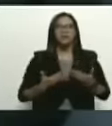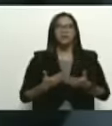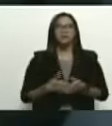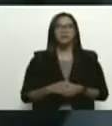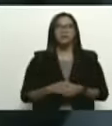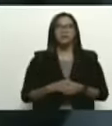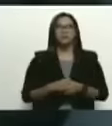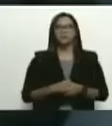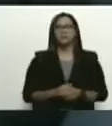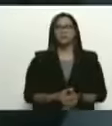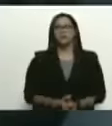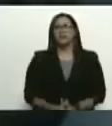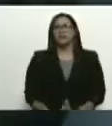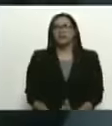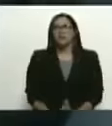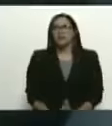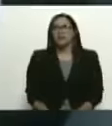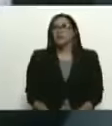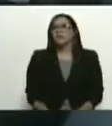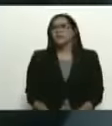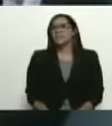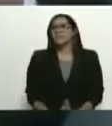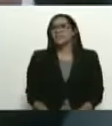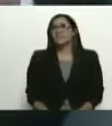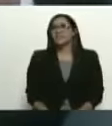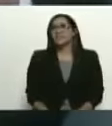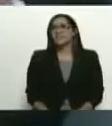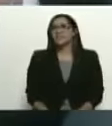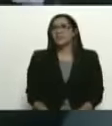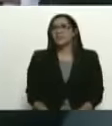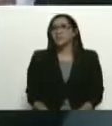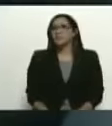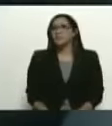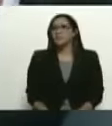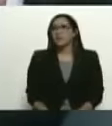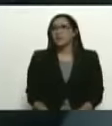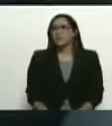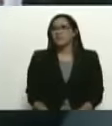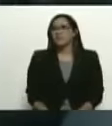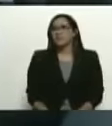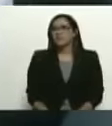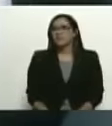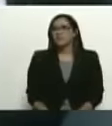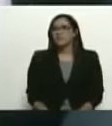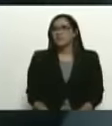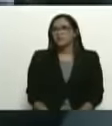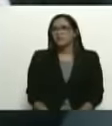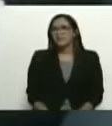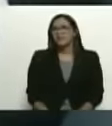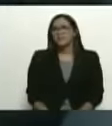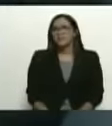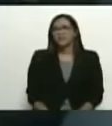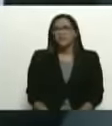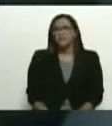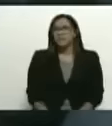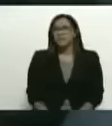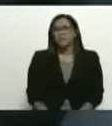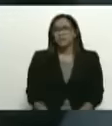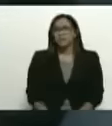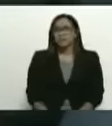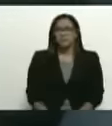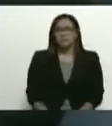hacia adentro de Venezuela, y a decir que ese territorio era de ellos, y Venezuela por 60 años estuvo peleando, no lo es, vamos